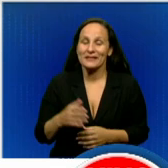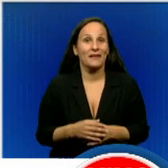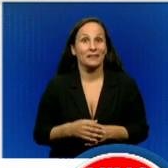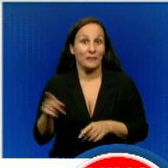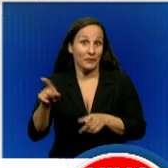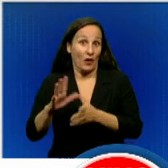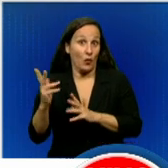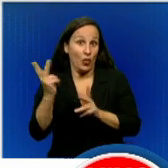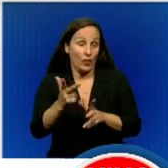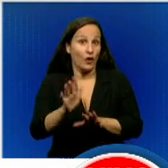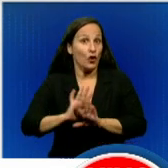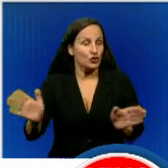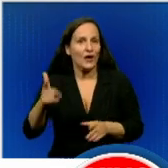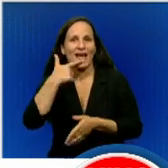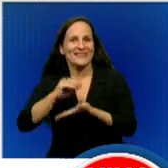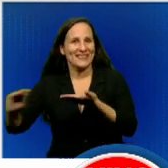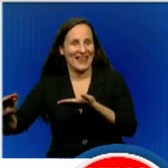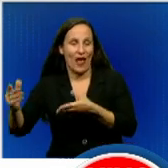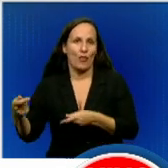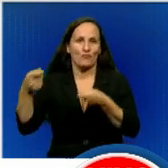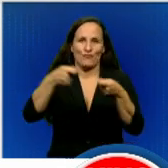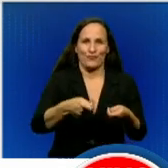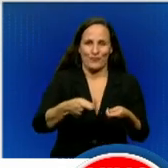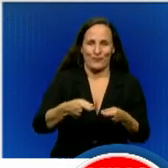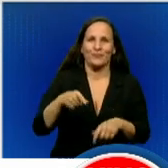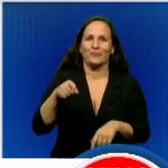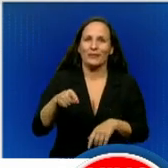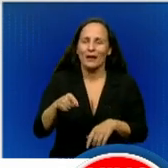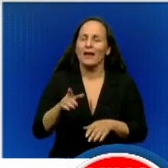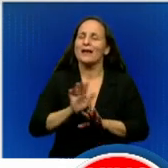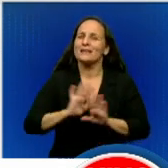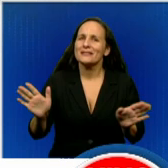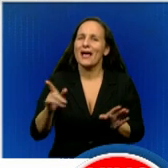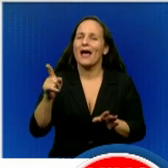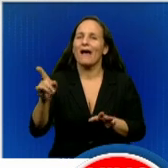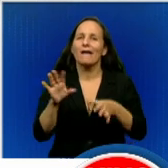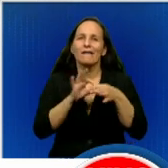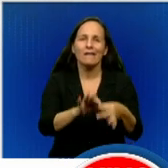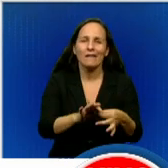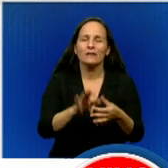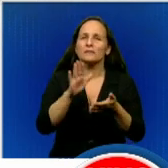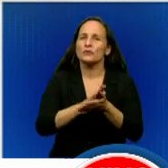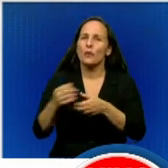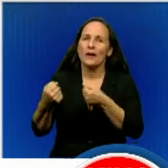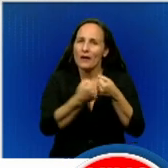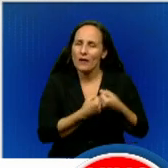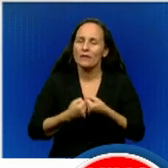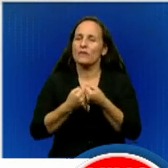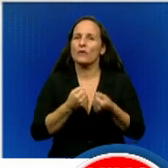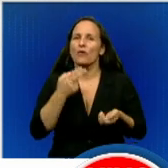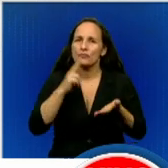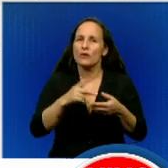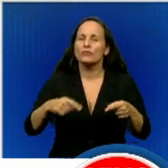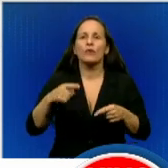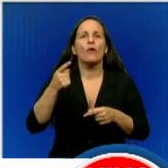que viene en revisión del senado y que está vinculado al consenso fiscal firmado el